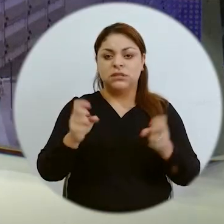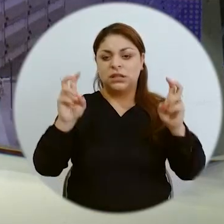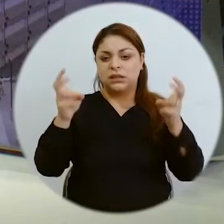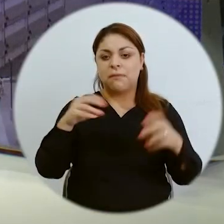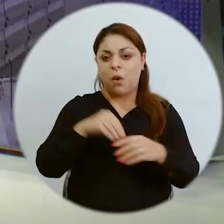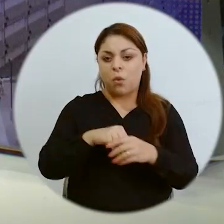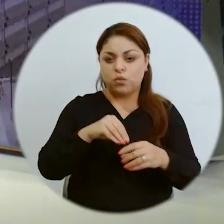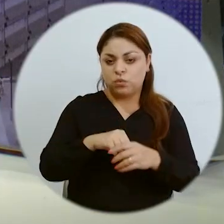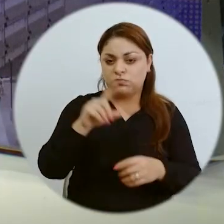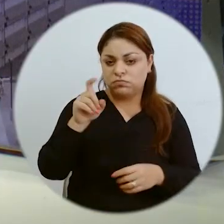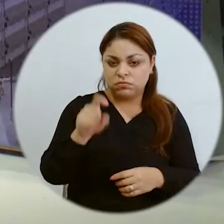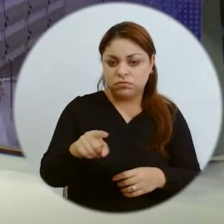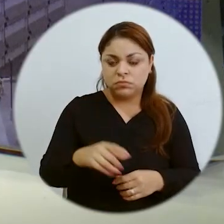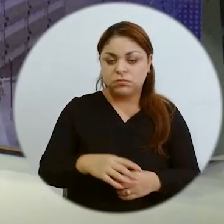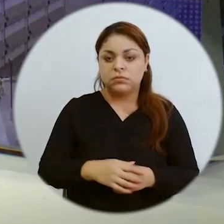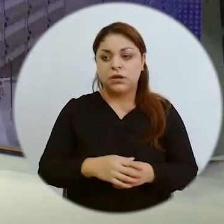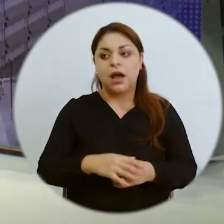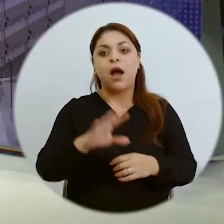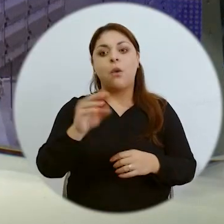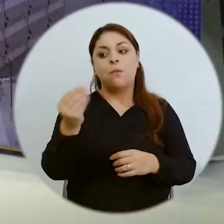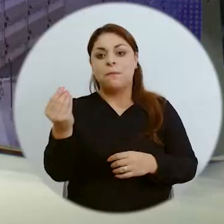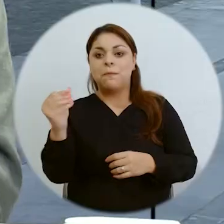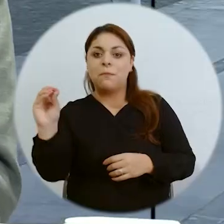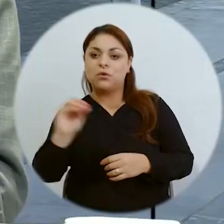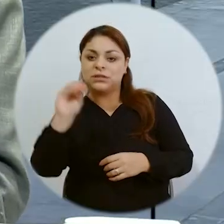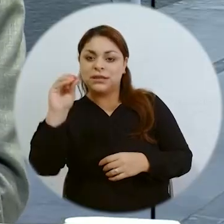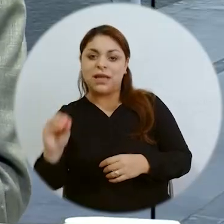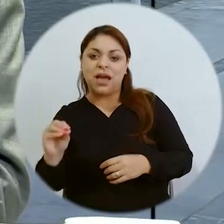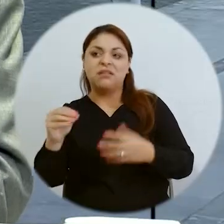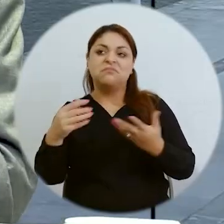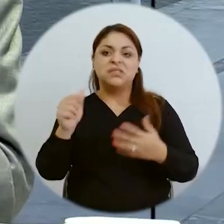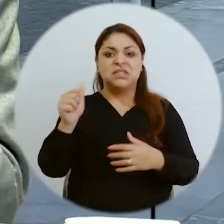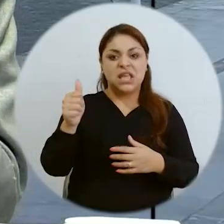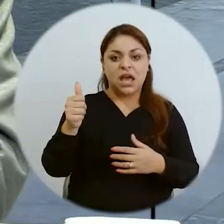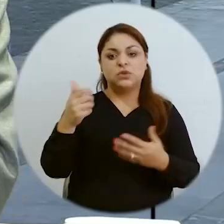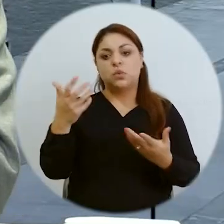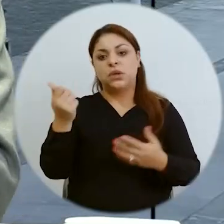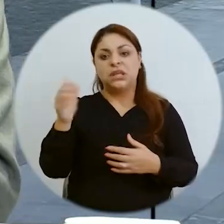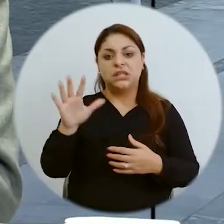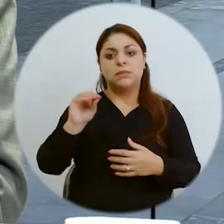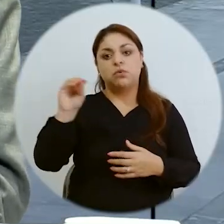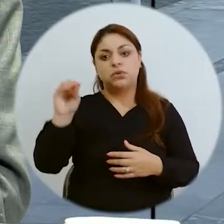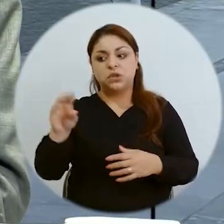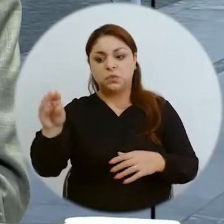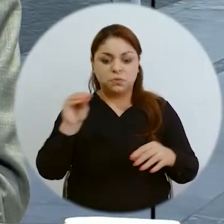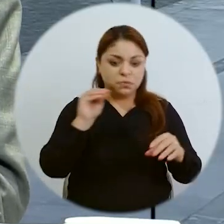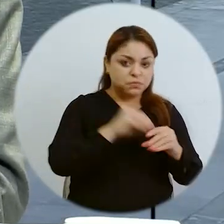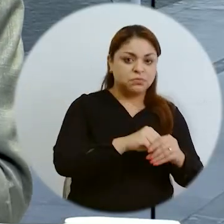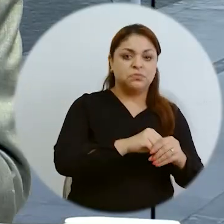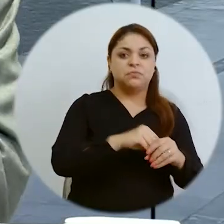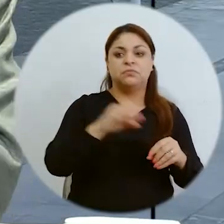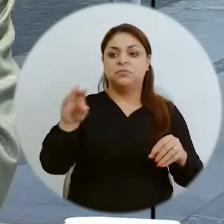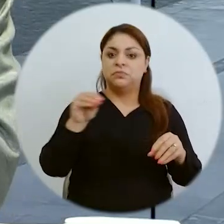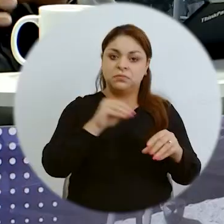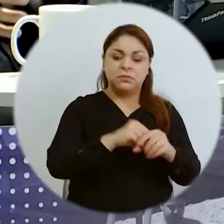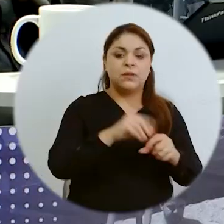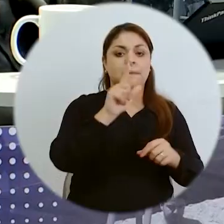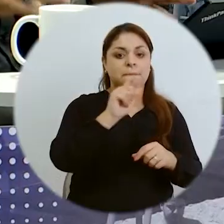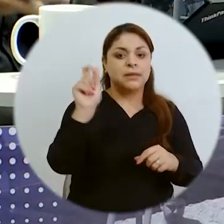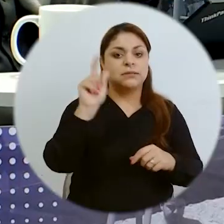tenga que ocupar recursos, que tenga que pagarlo, no hacerlo a través de un crédito, sino precisamente a través de un ahorro.